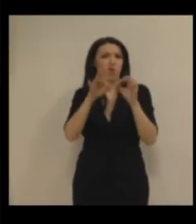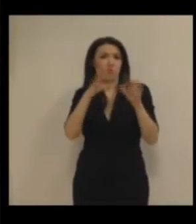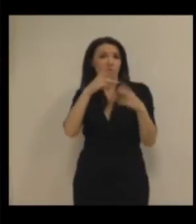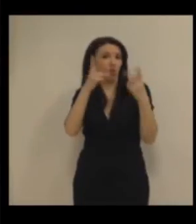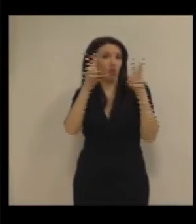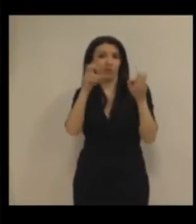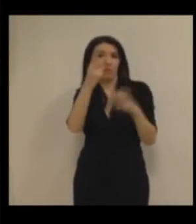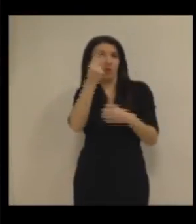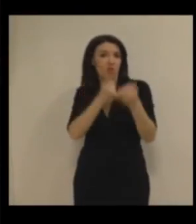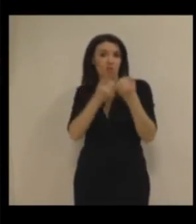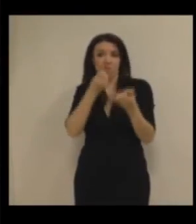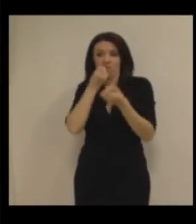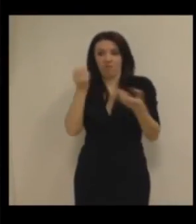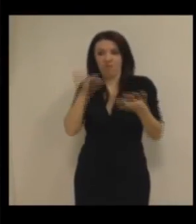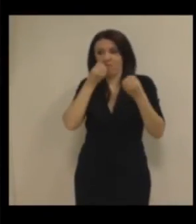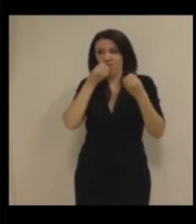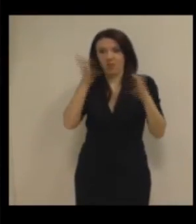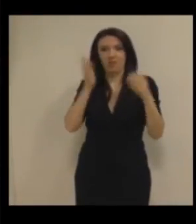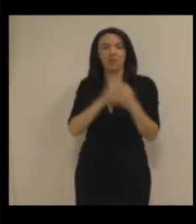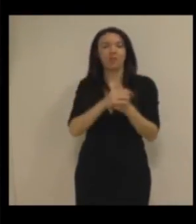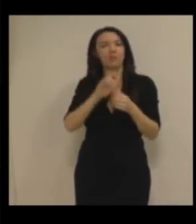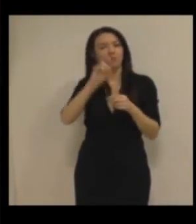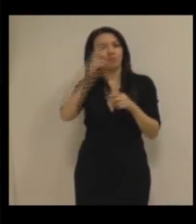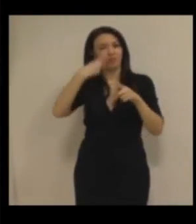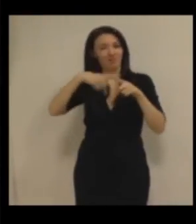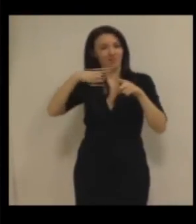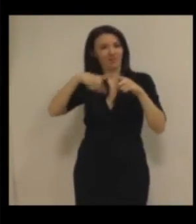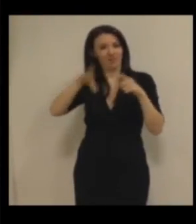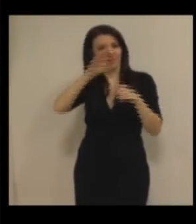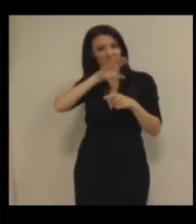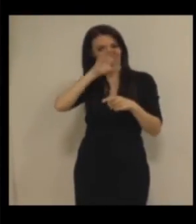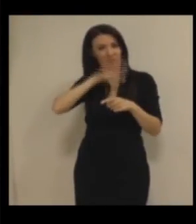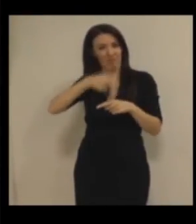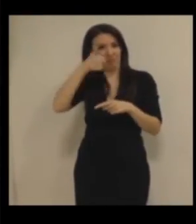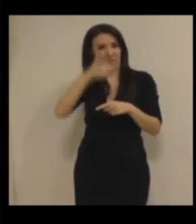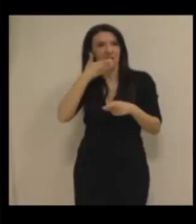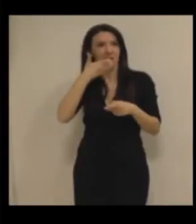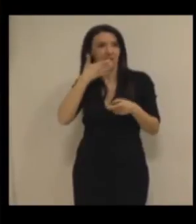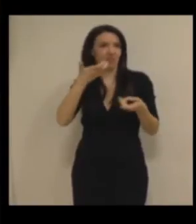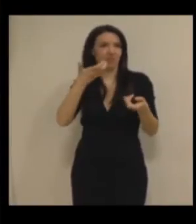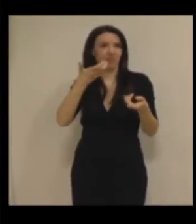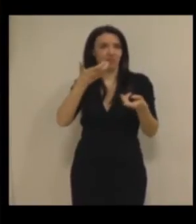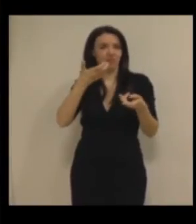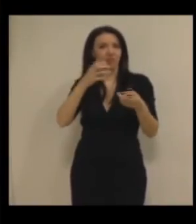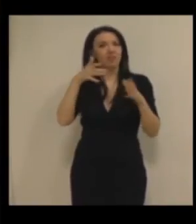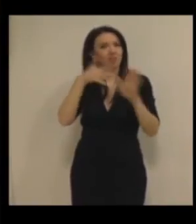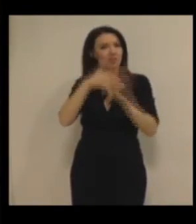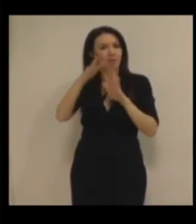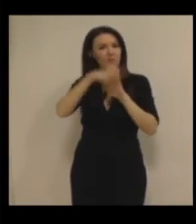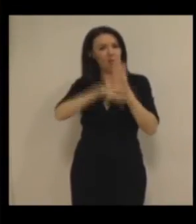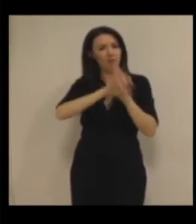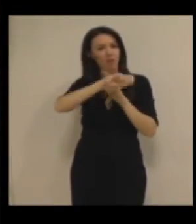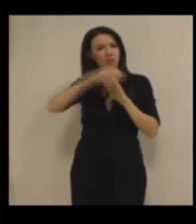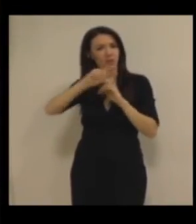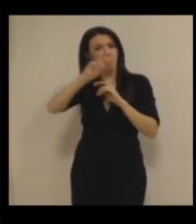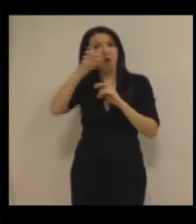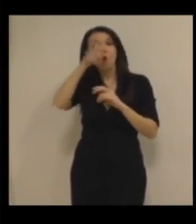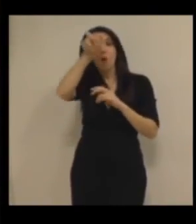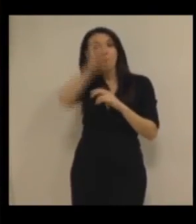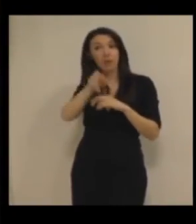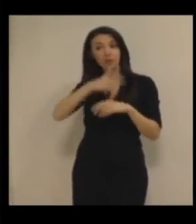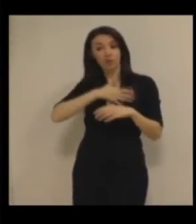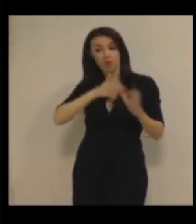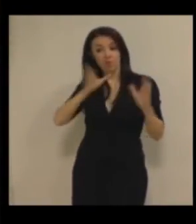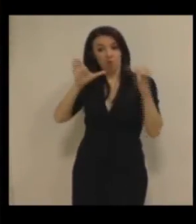sea. Pero mira, voy a comentar otra anécdotilla más, sin caer demasiado en lo técnico, que yo creo que es otro resultado del proyecto. Otra de las personas del